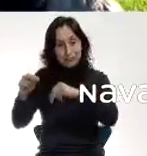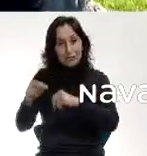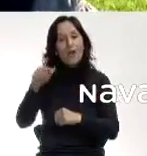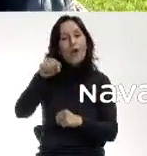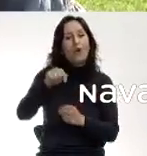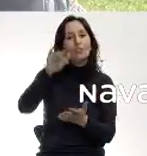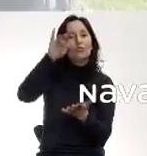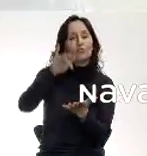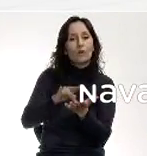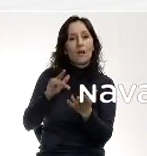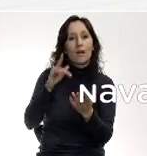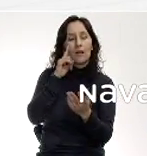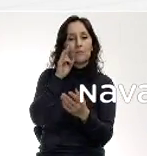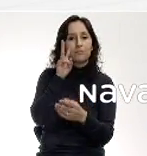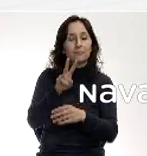de Artajona.